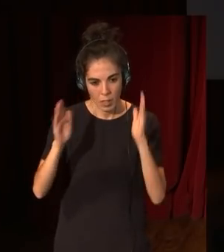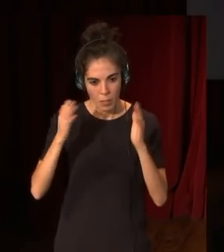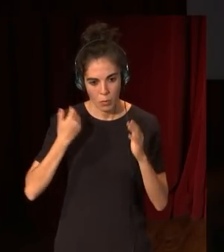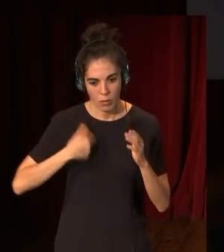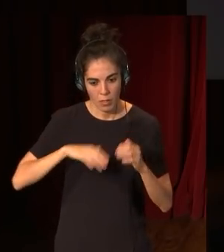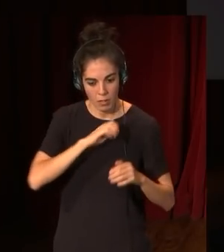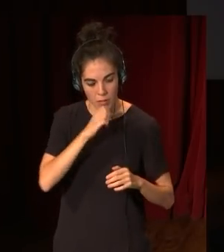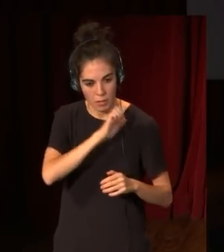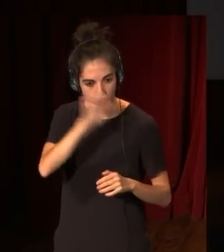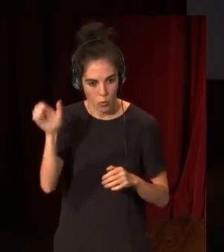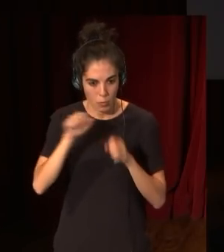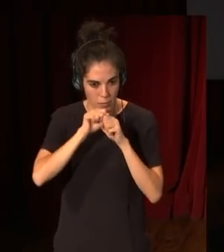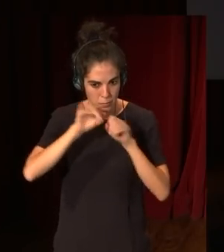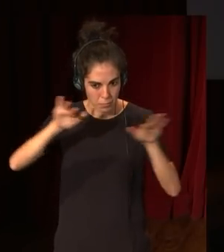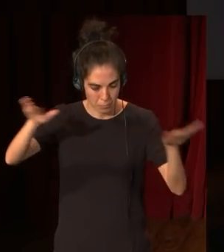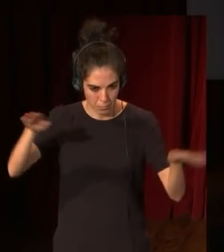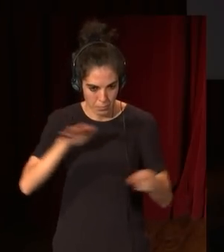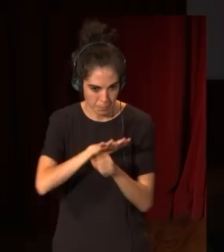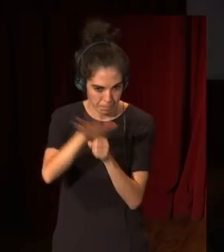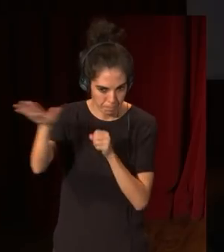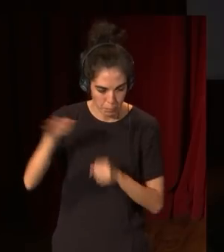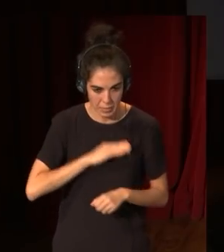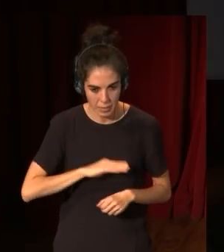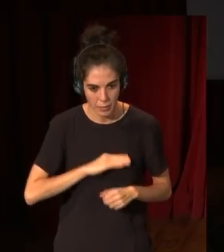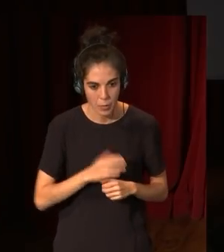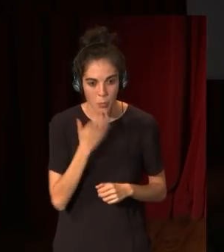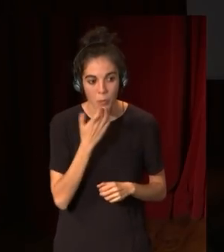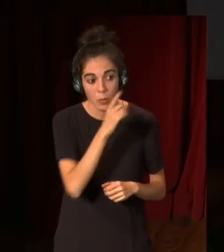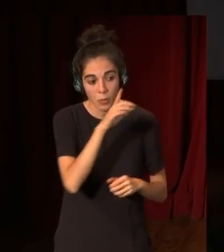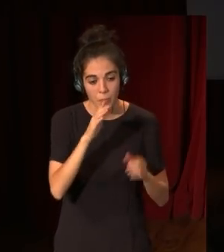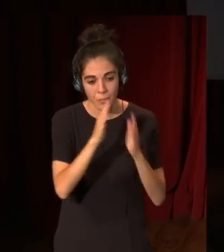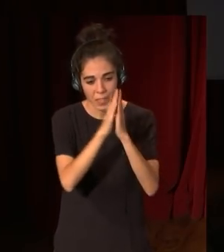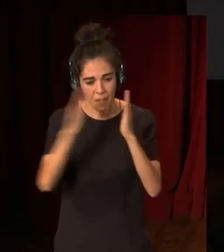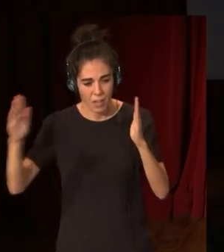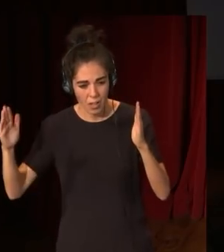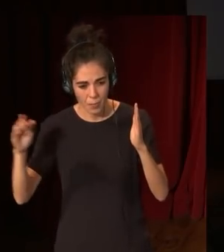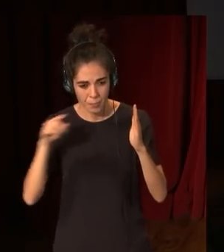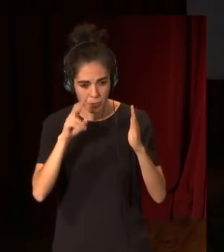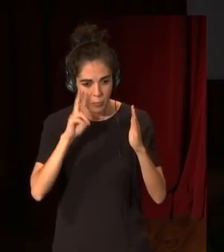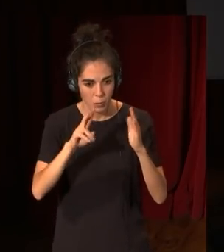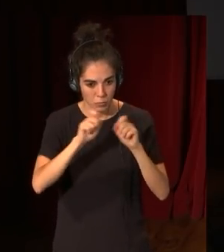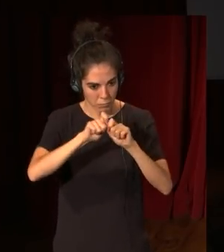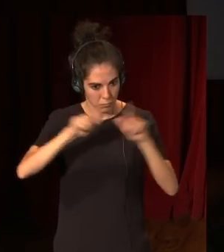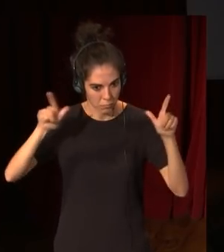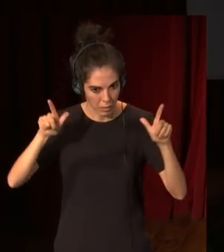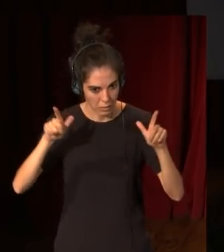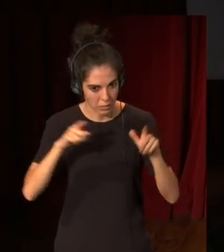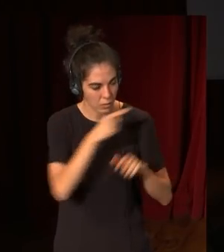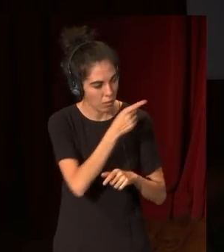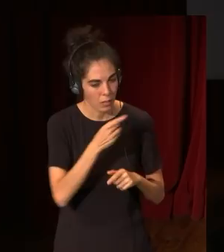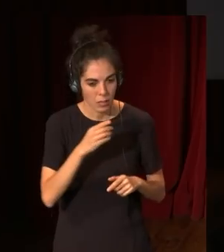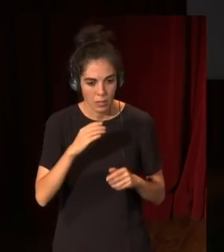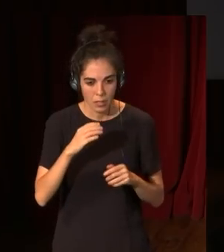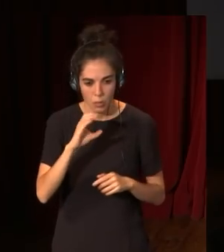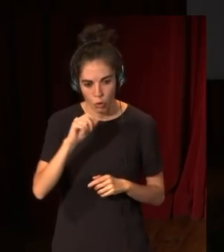parte de europa de hecho esta utilización por ejemplo de estas librerías la vemos aún más magnífica da en una pintura de col antonio